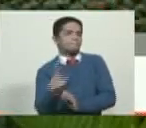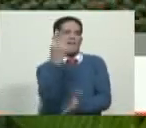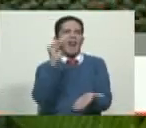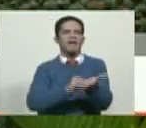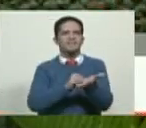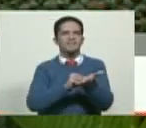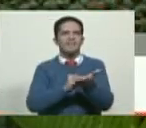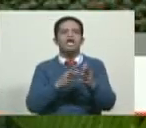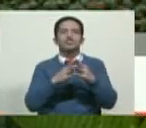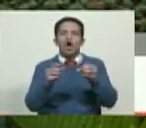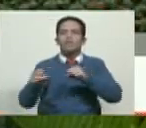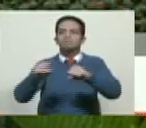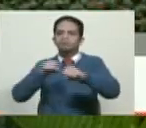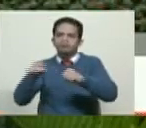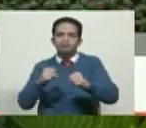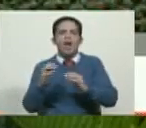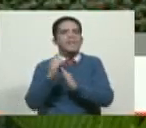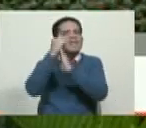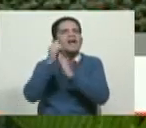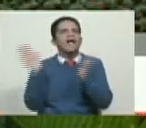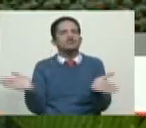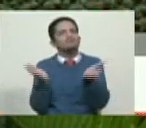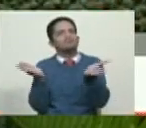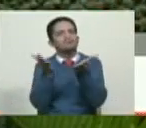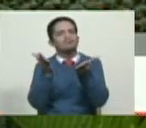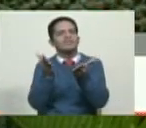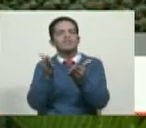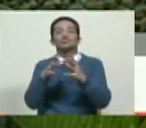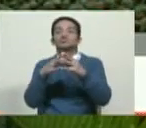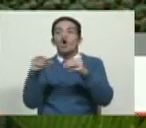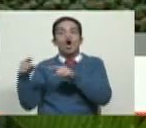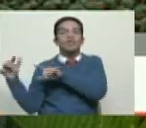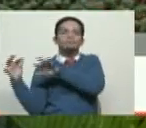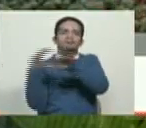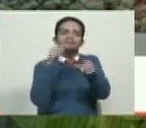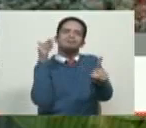liderazgo que mueva la Fuerza Armada en una sola dirección: la